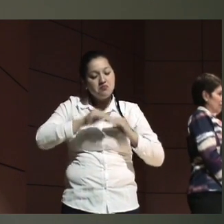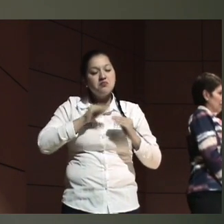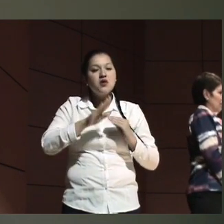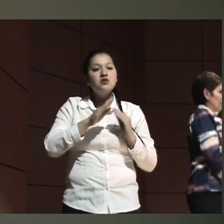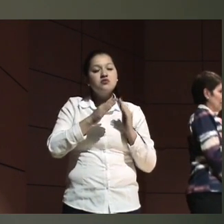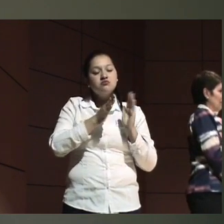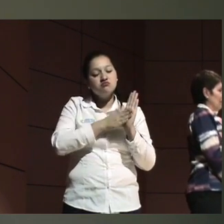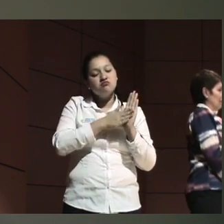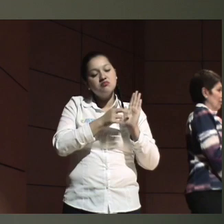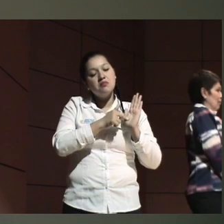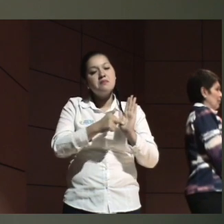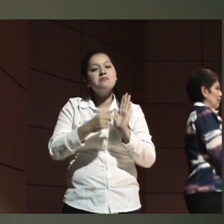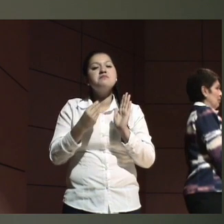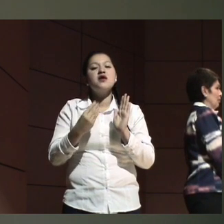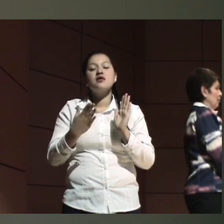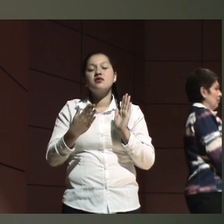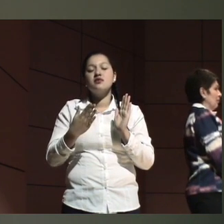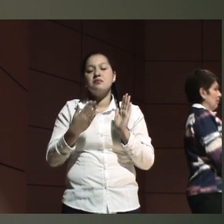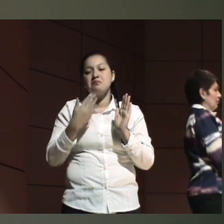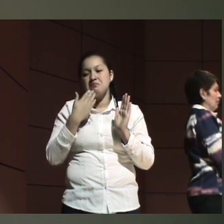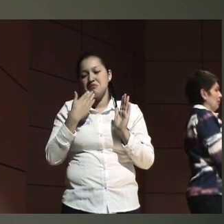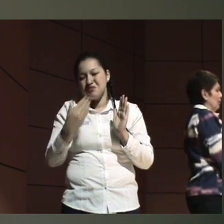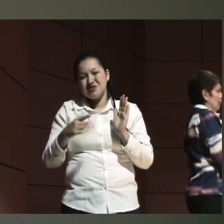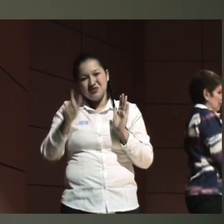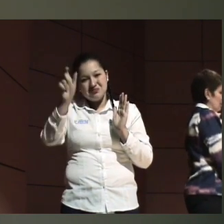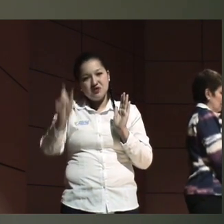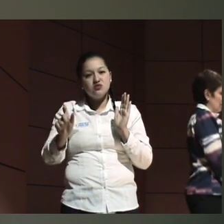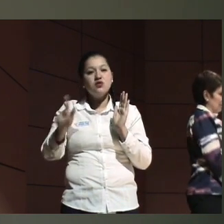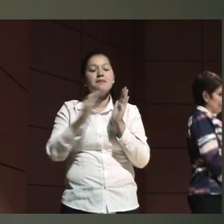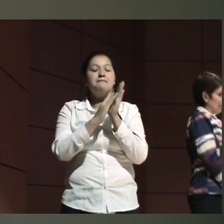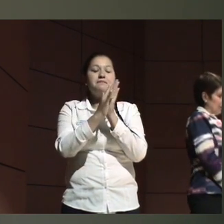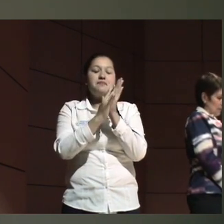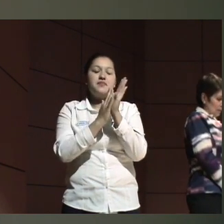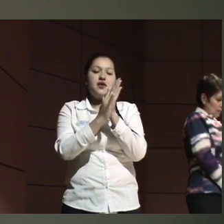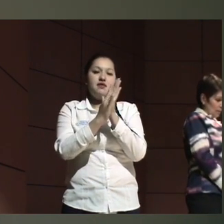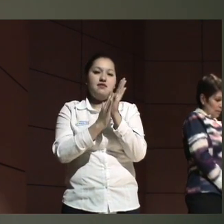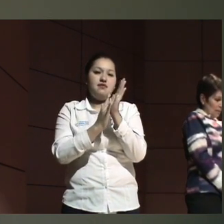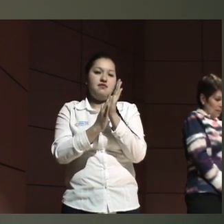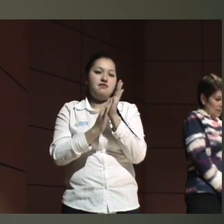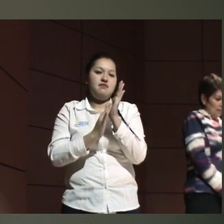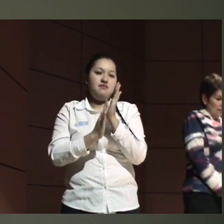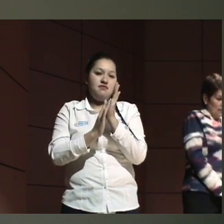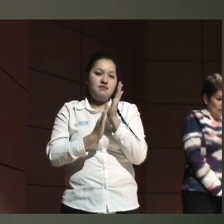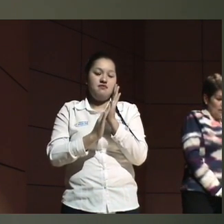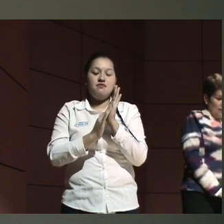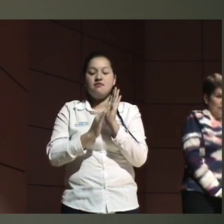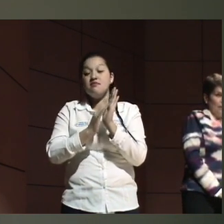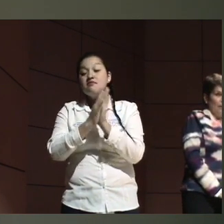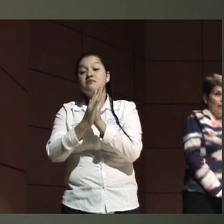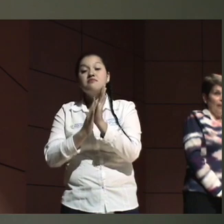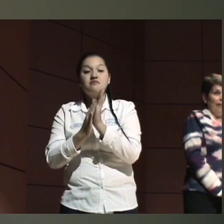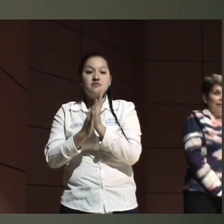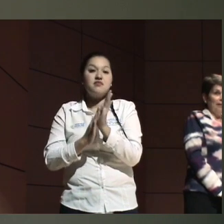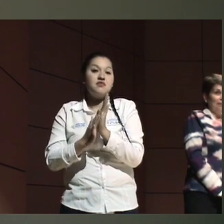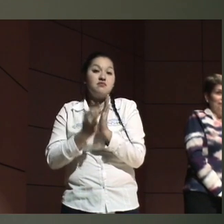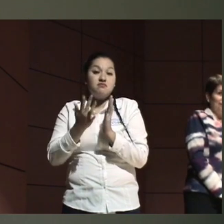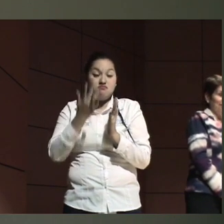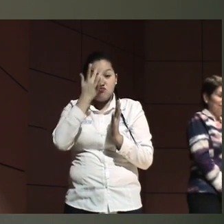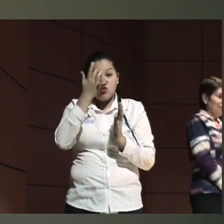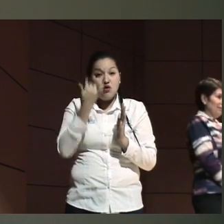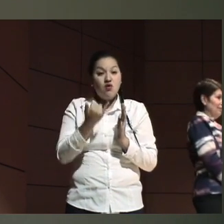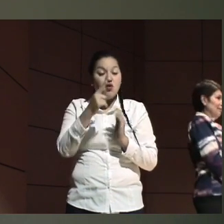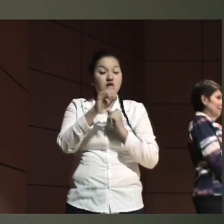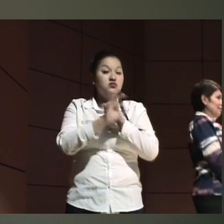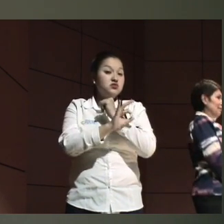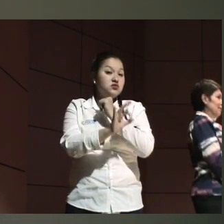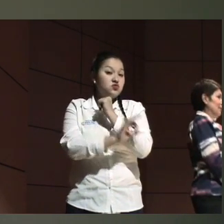informado en sistema braile porque recordemos también o para quienes no lo saben desde la disciplina psicológica la